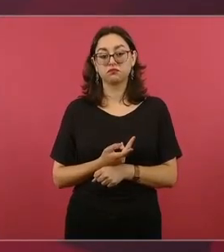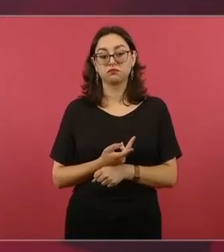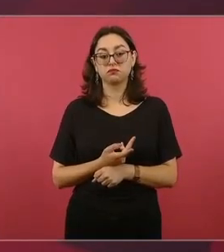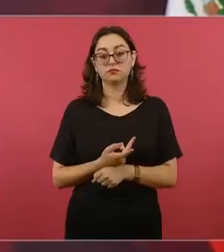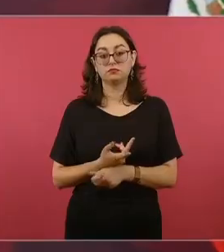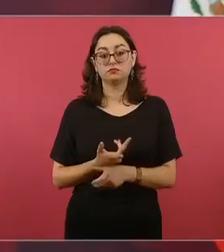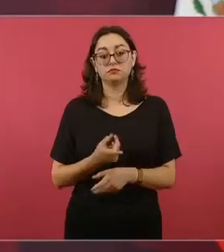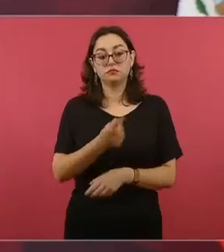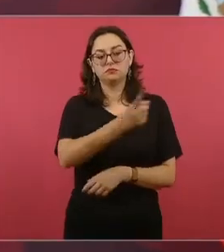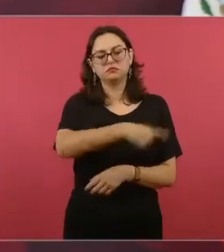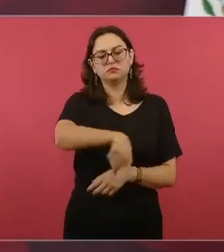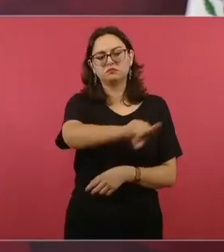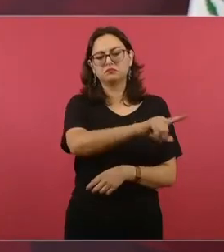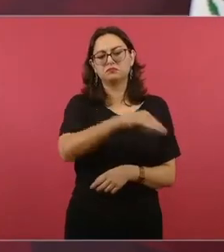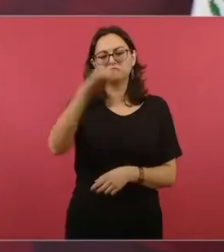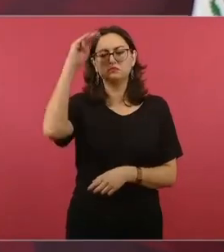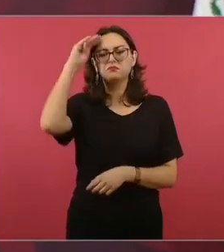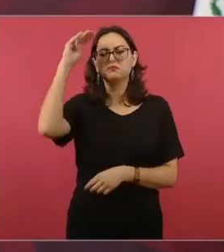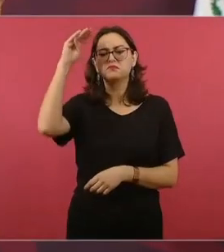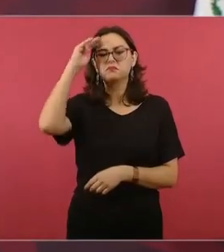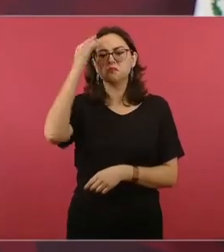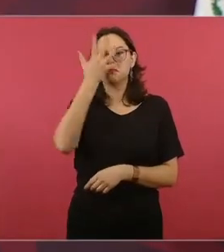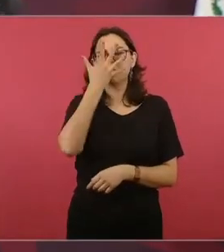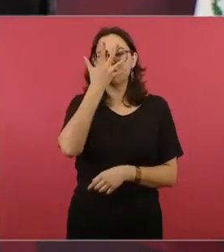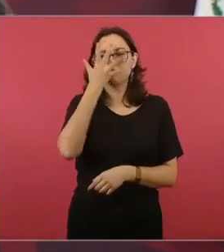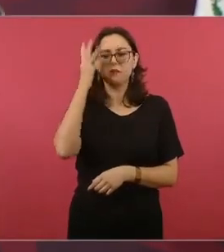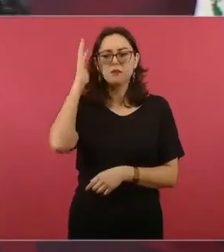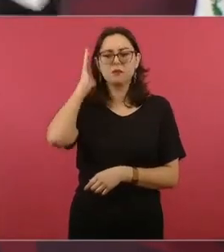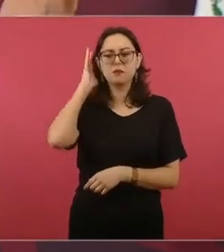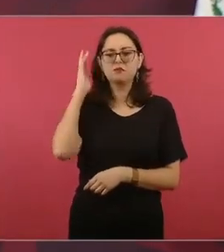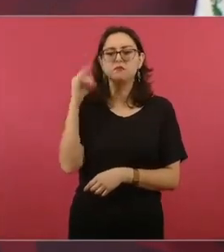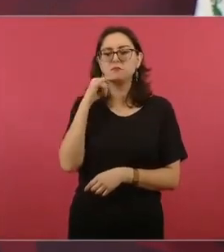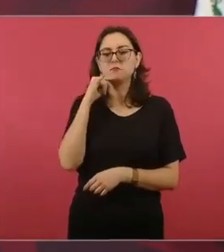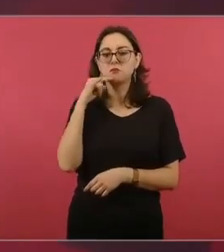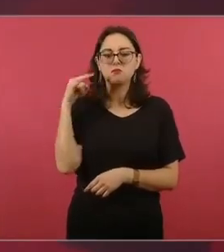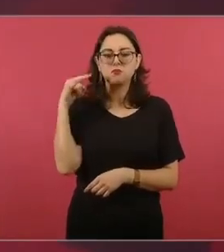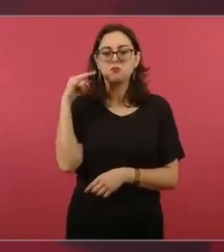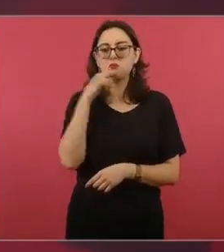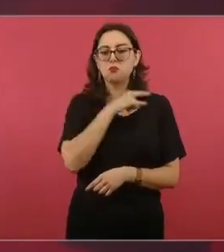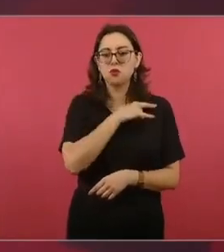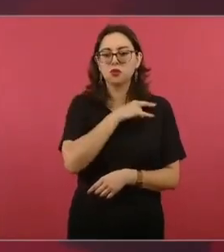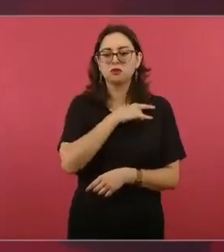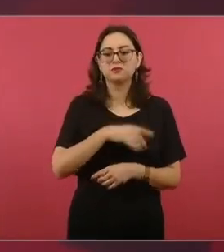se da cuenta, porque es una especie de enajenación.